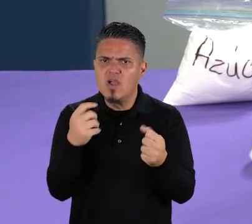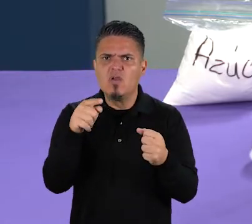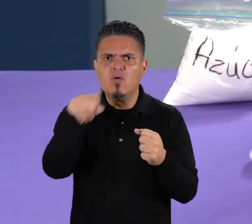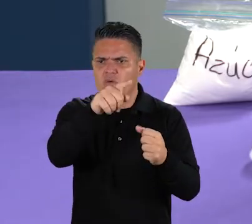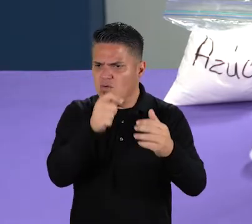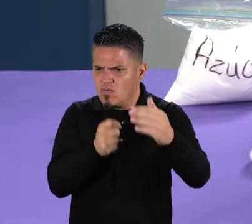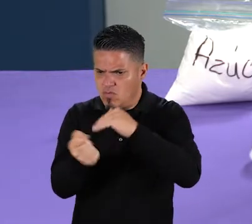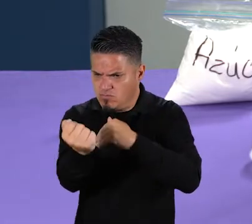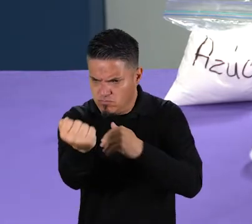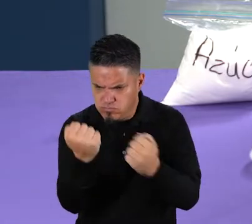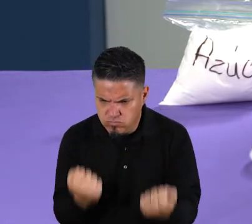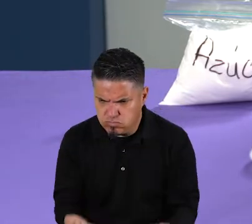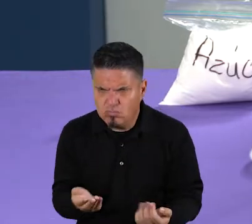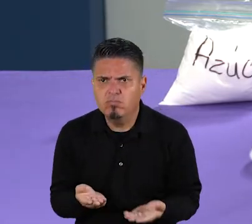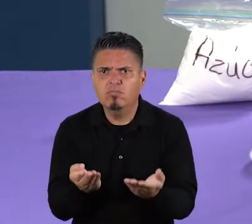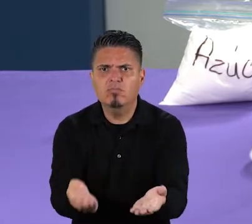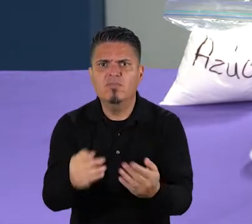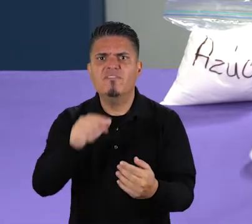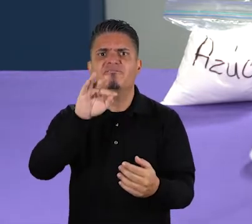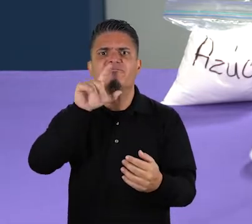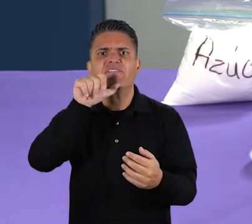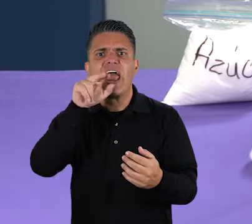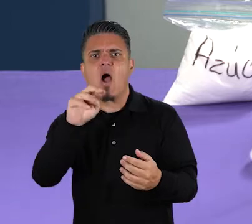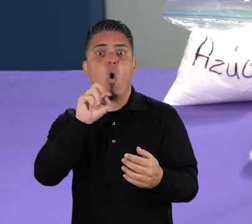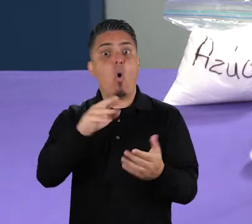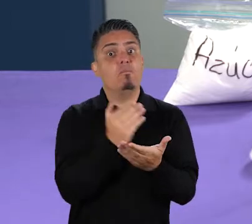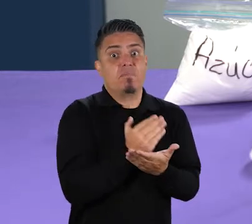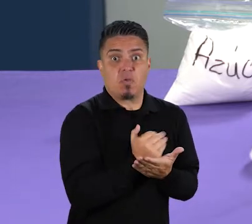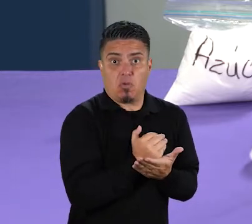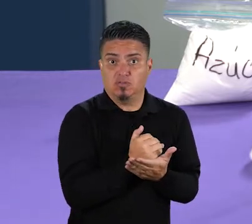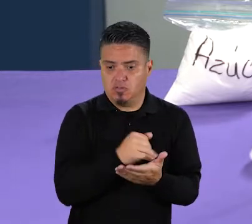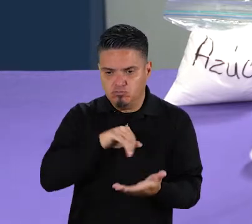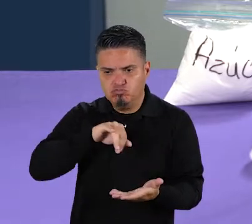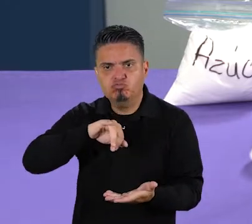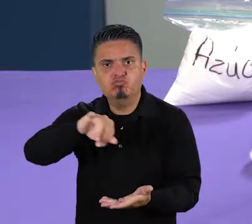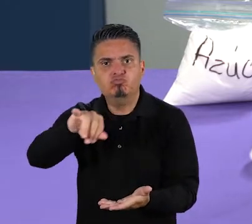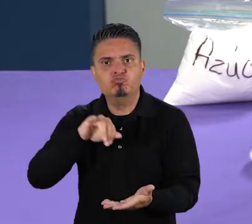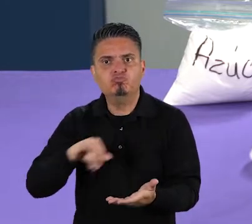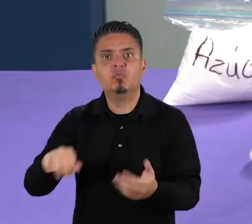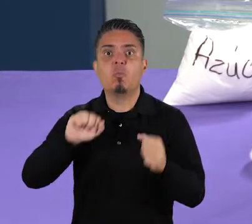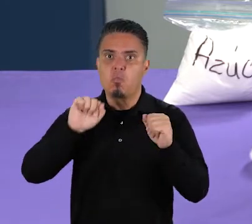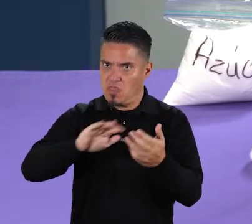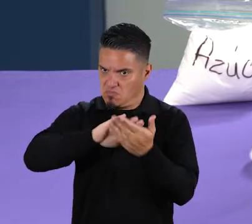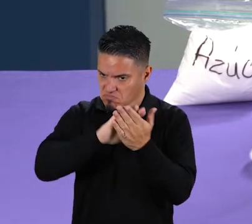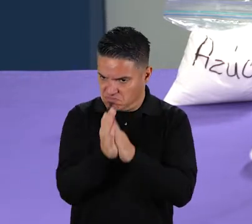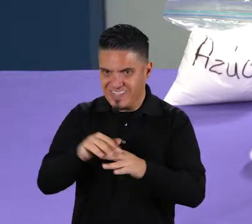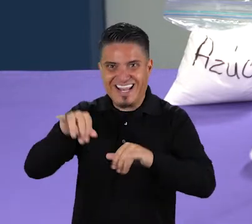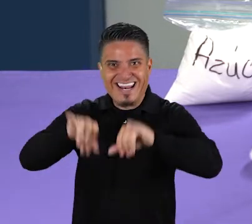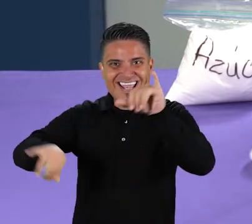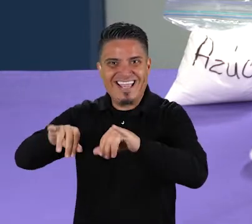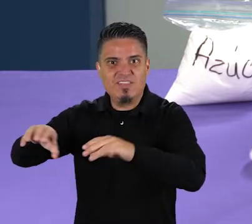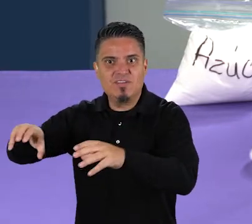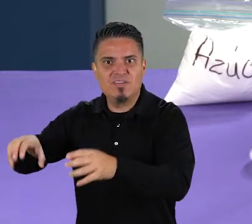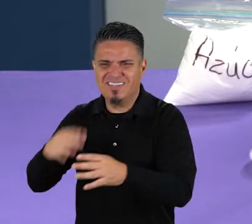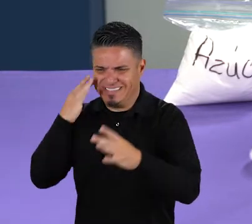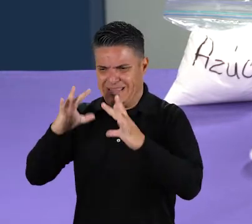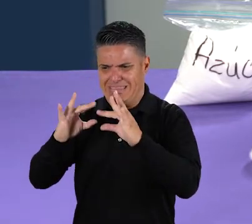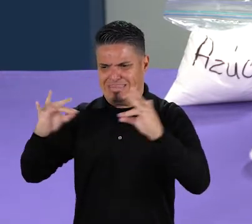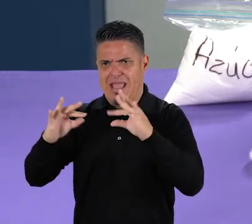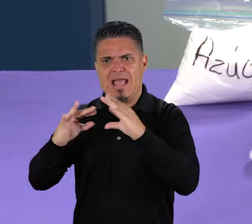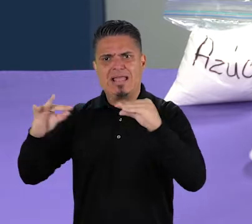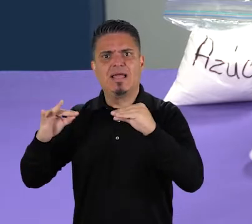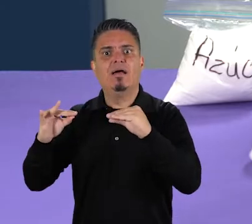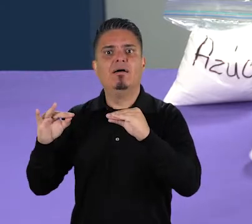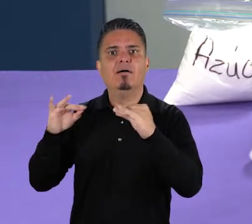queremos hornear para flanes o distintos bizcochos, este debe quedar como un líquido viscoso que, mientras pasa